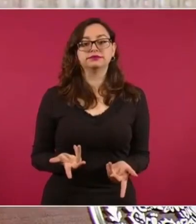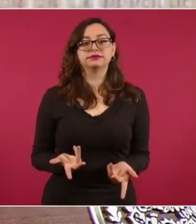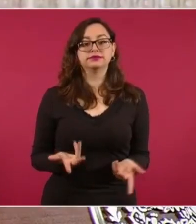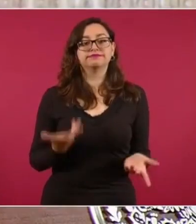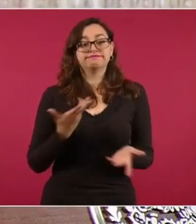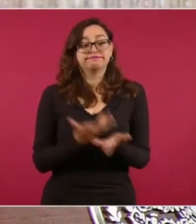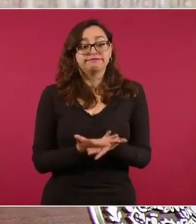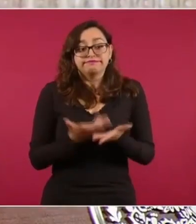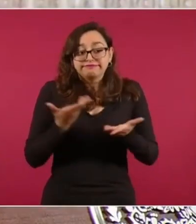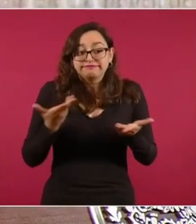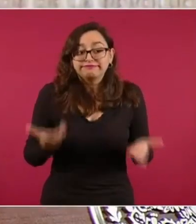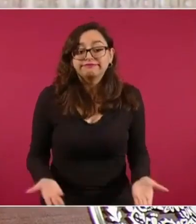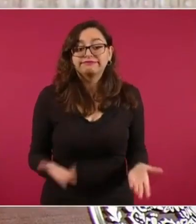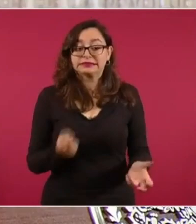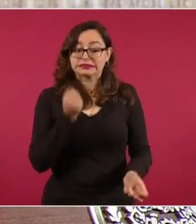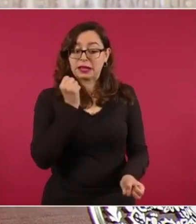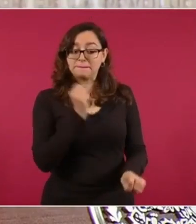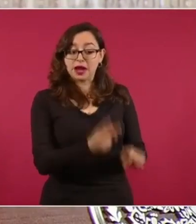anterior, en el antiguo régimen,